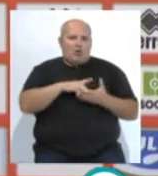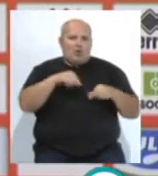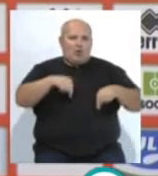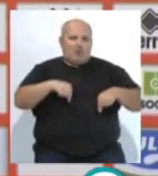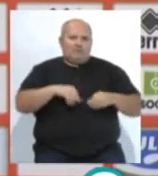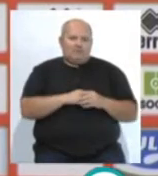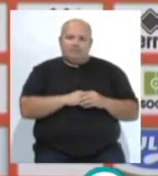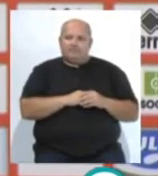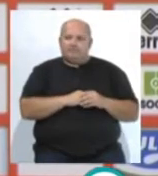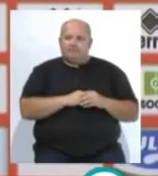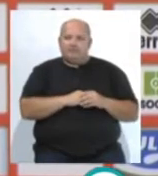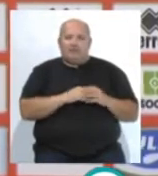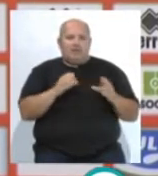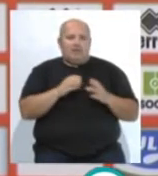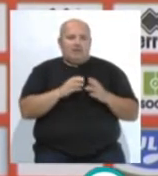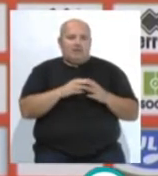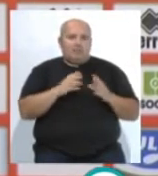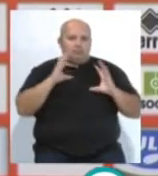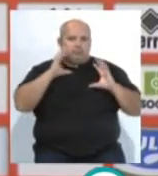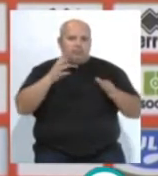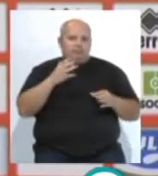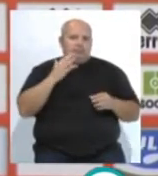hoy. Y el equipo le ha echado casta.